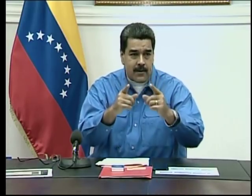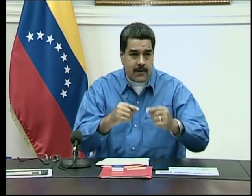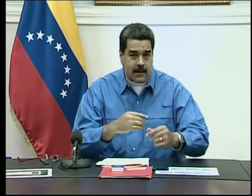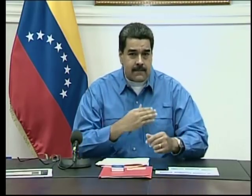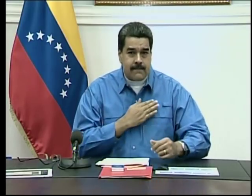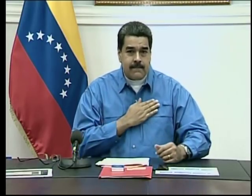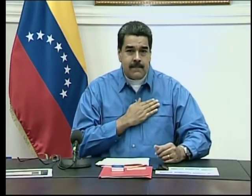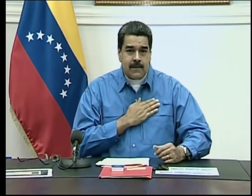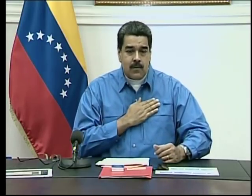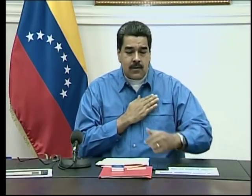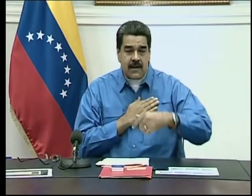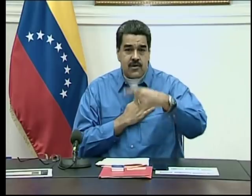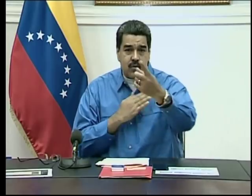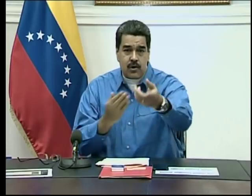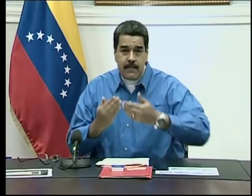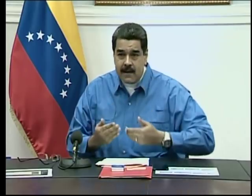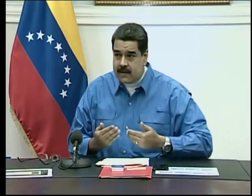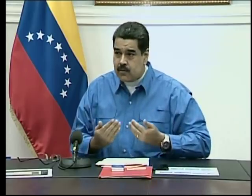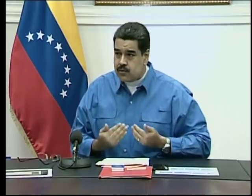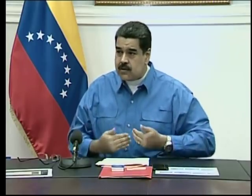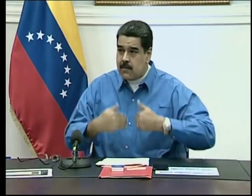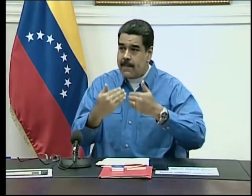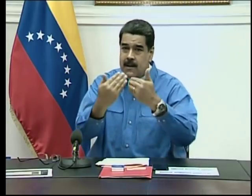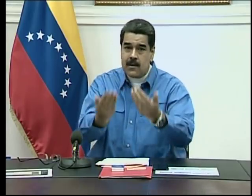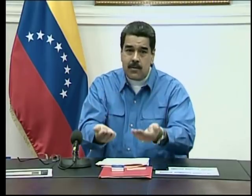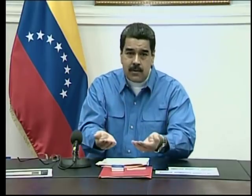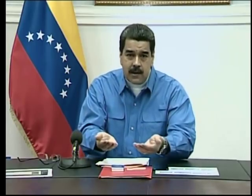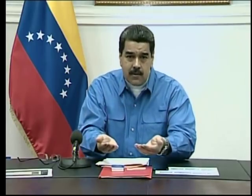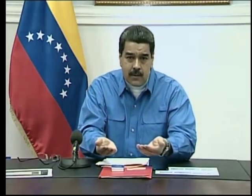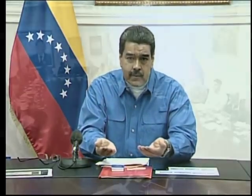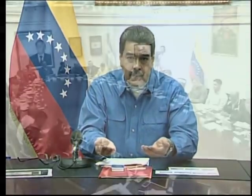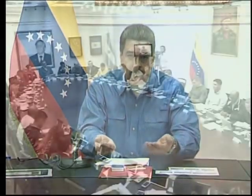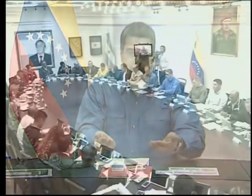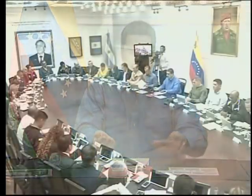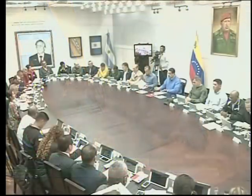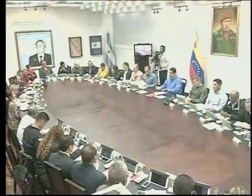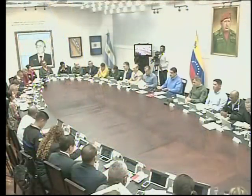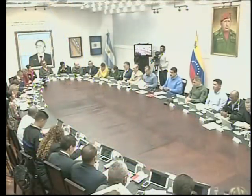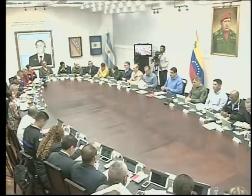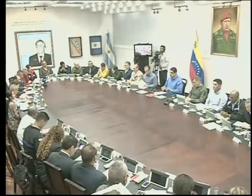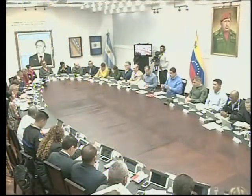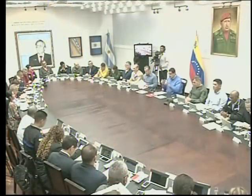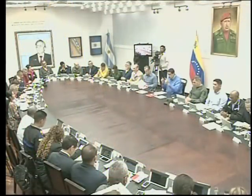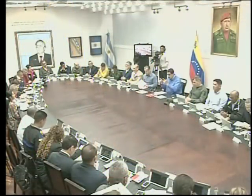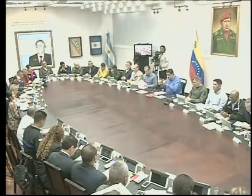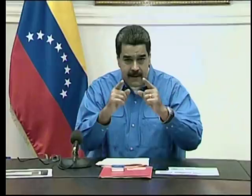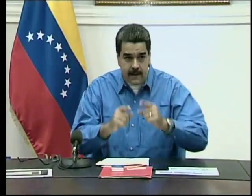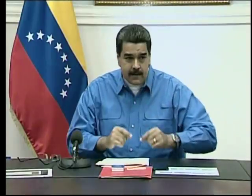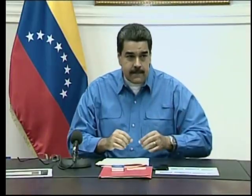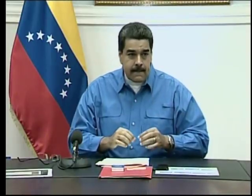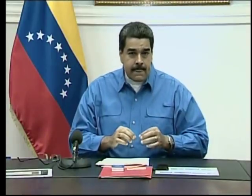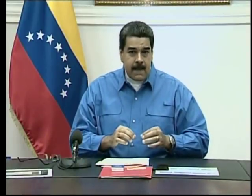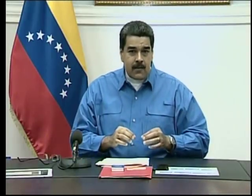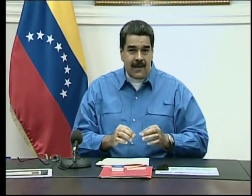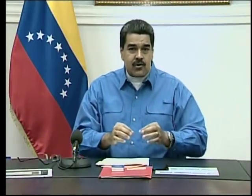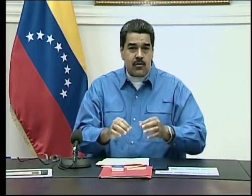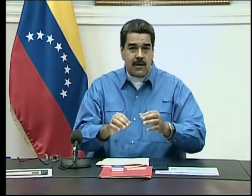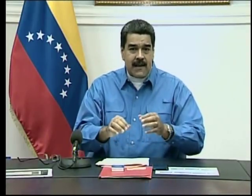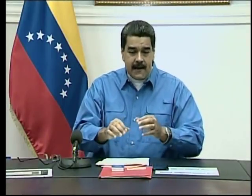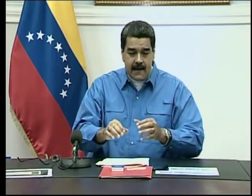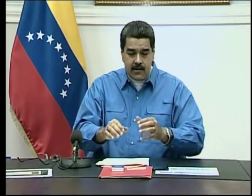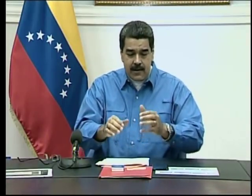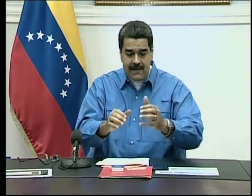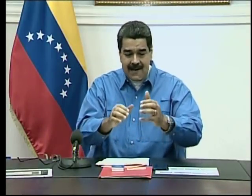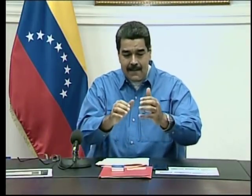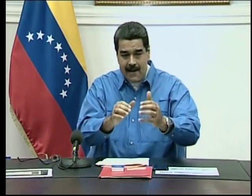ustedes son los protagonistas, ustedes son nuestros maestros, nosotros estamos aprendiendo de ustedes, juventud, ustedes son nuestros maestros, ustedes